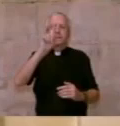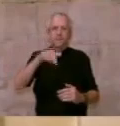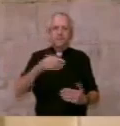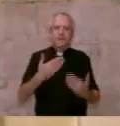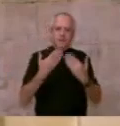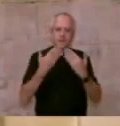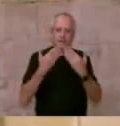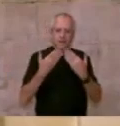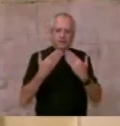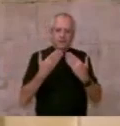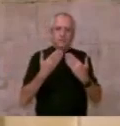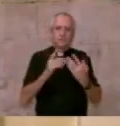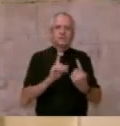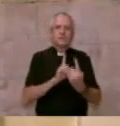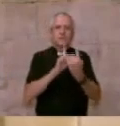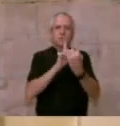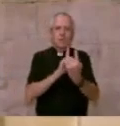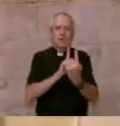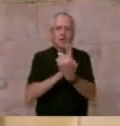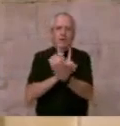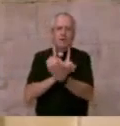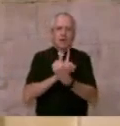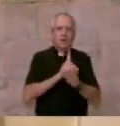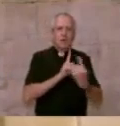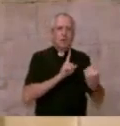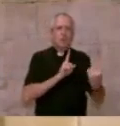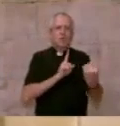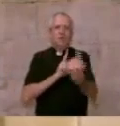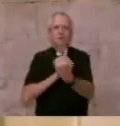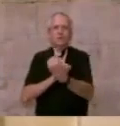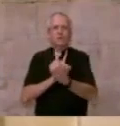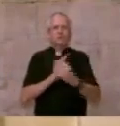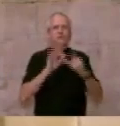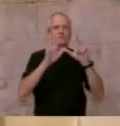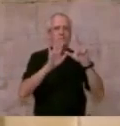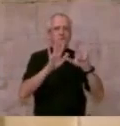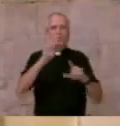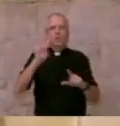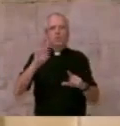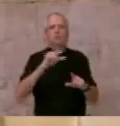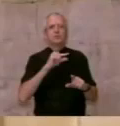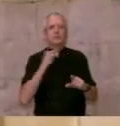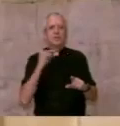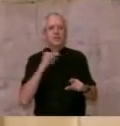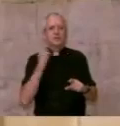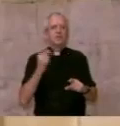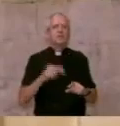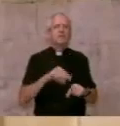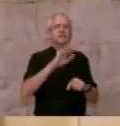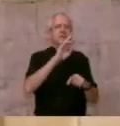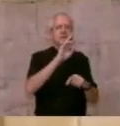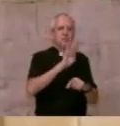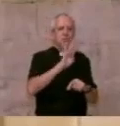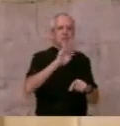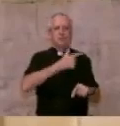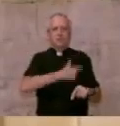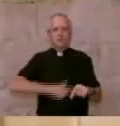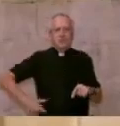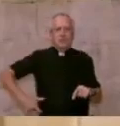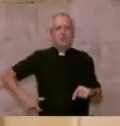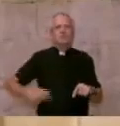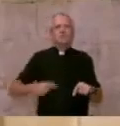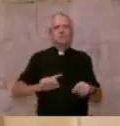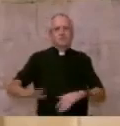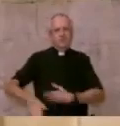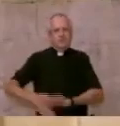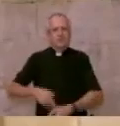Mi agradecimiento, como no, se dirige de todo, de tú a tú, a cada uno de los 74 sacerdotes y 4 diáconos y al